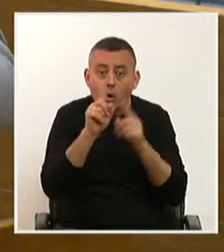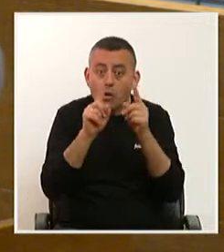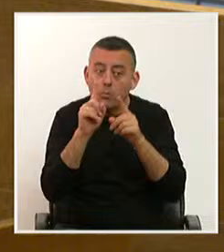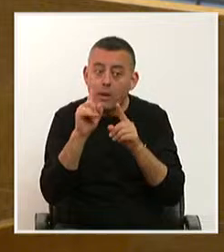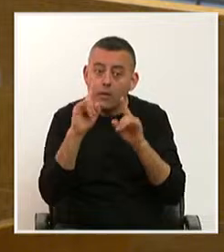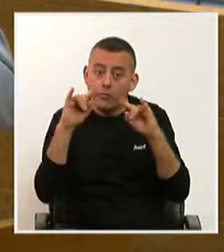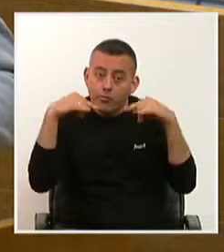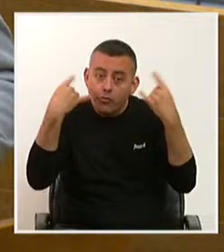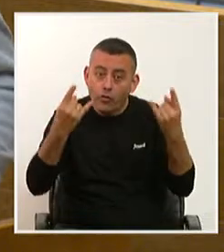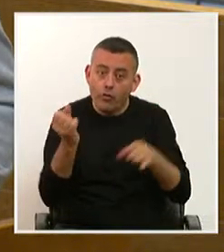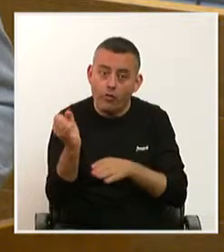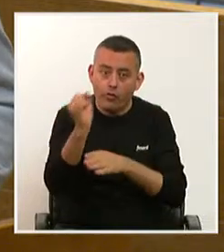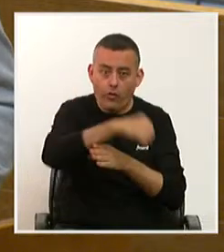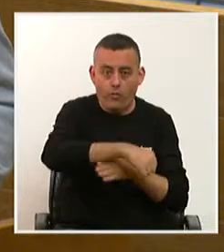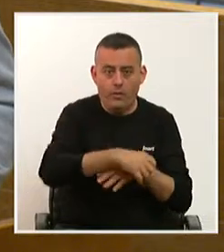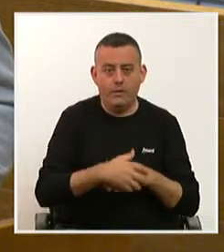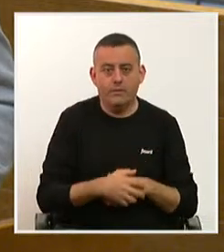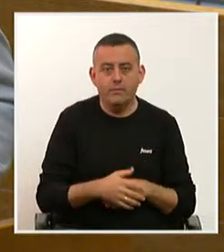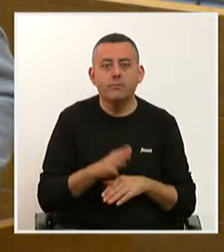eset